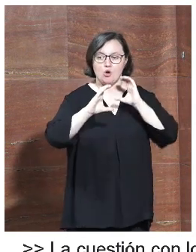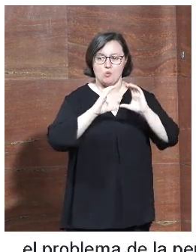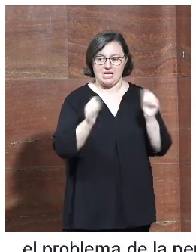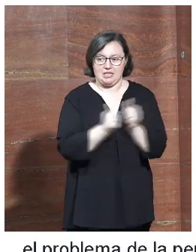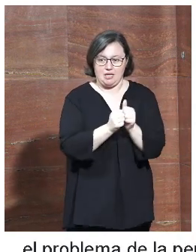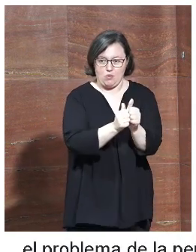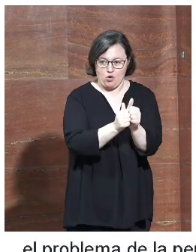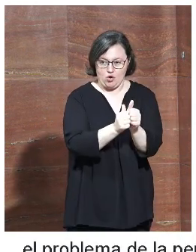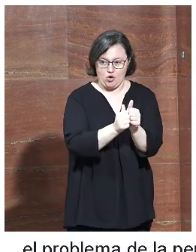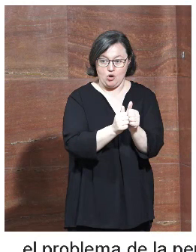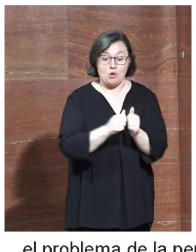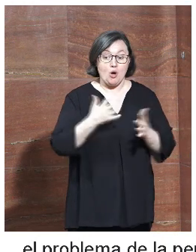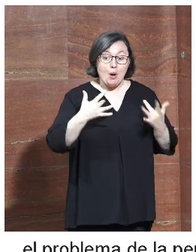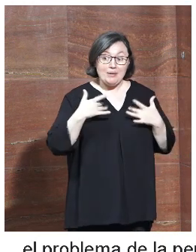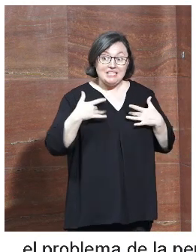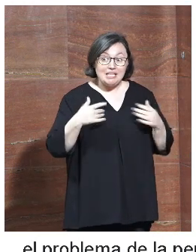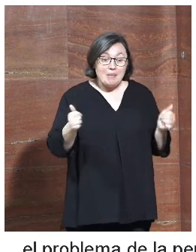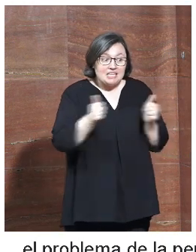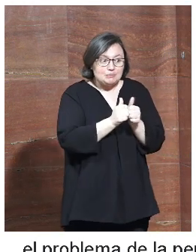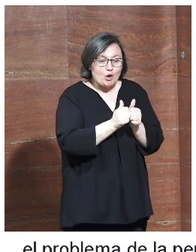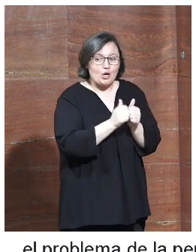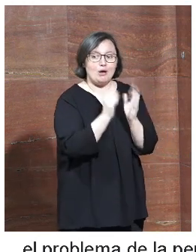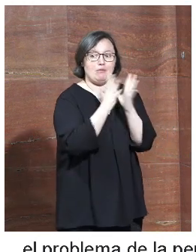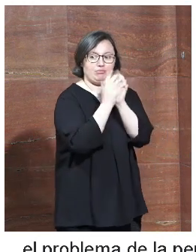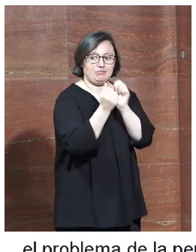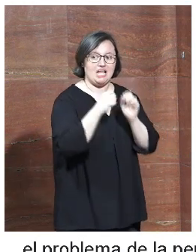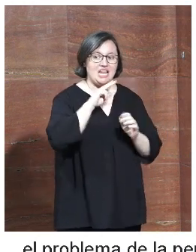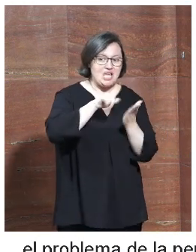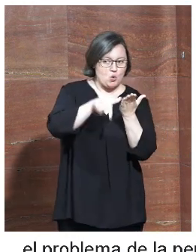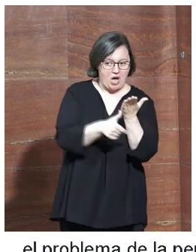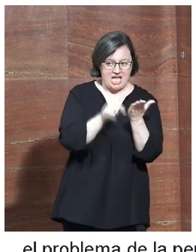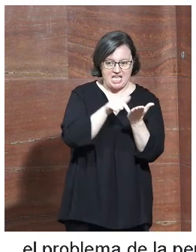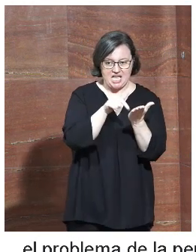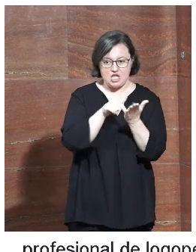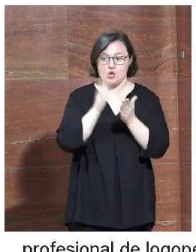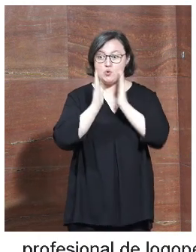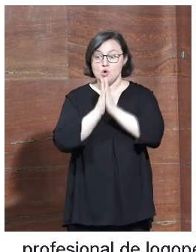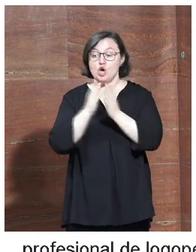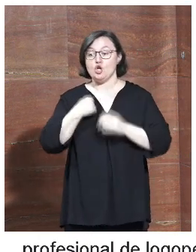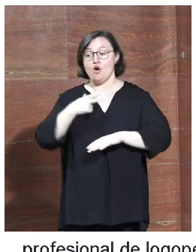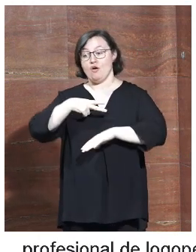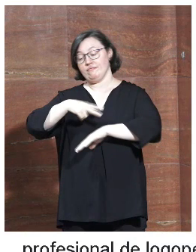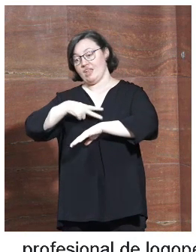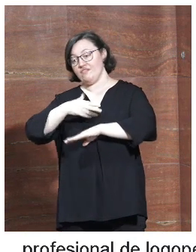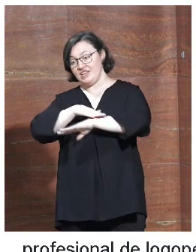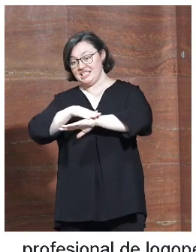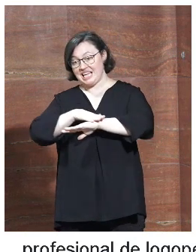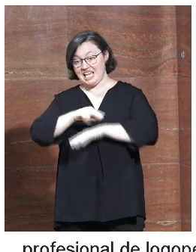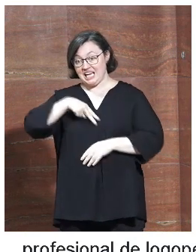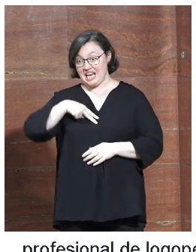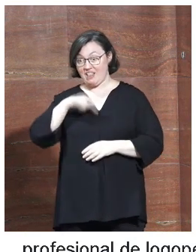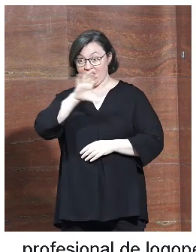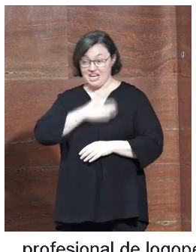a las víctimas en ese procedimiento. Lo que estamos trabajando en este sentido con Fiscalía General del Estado es en